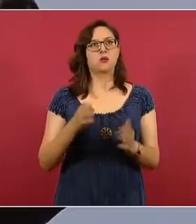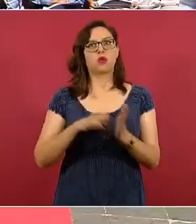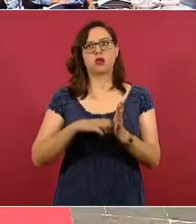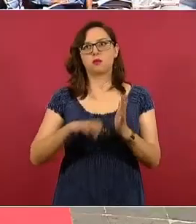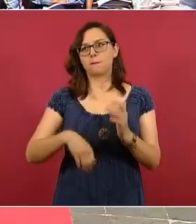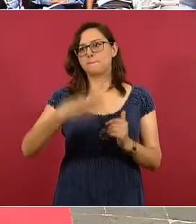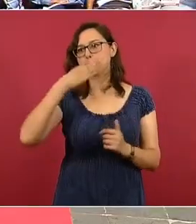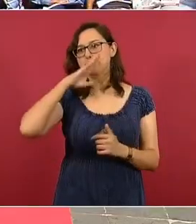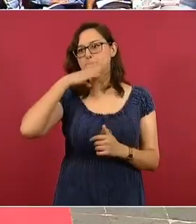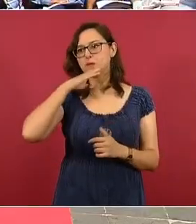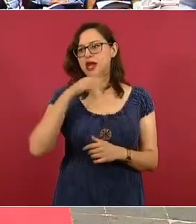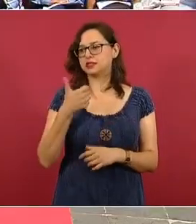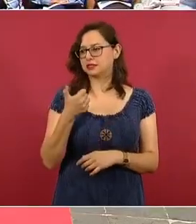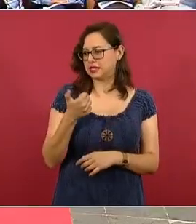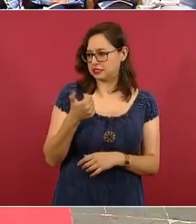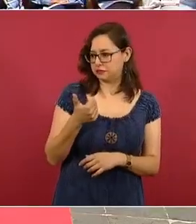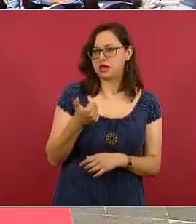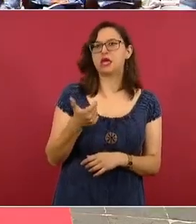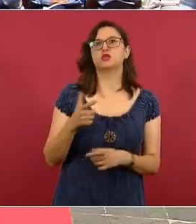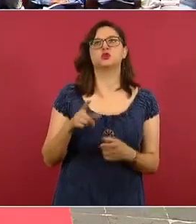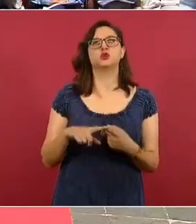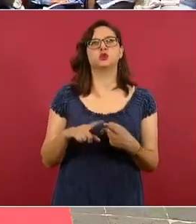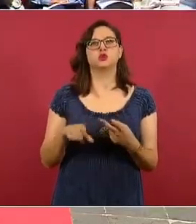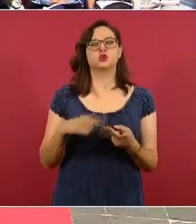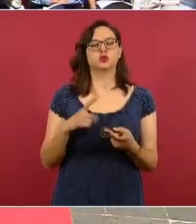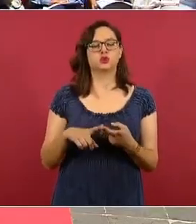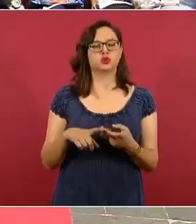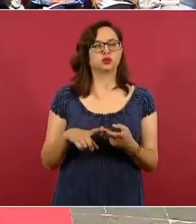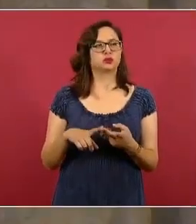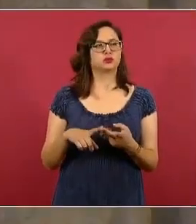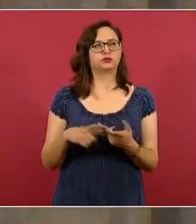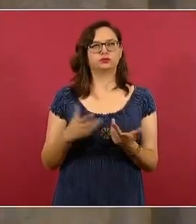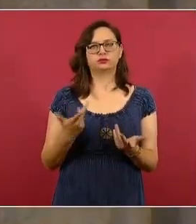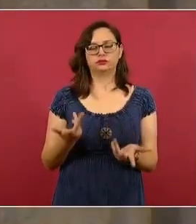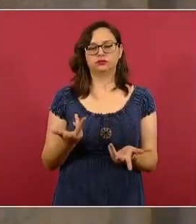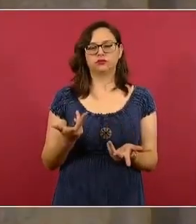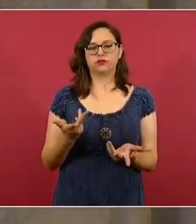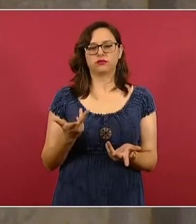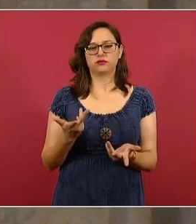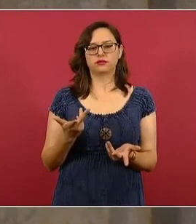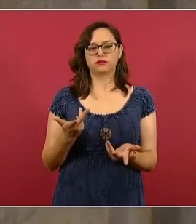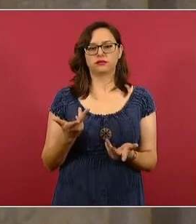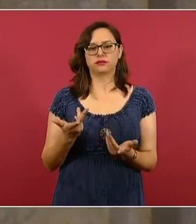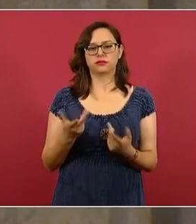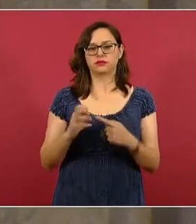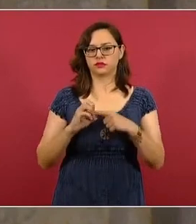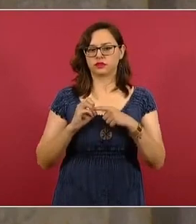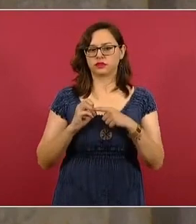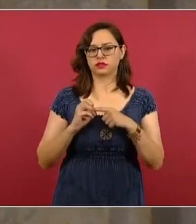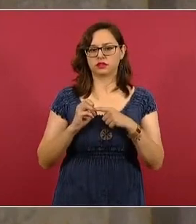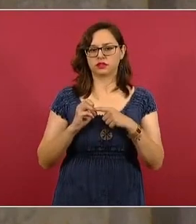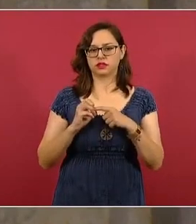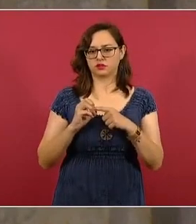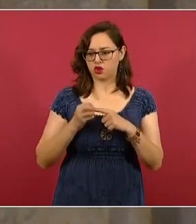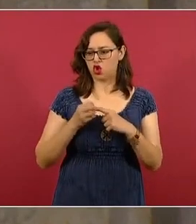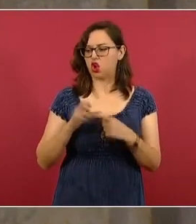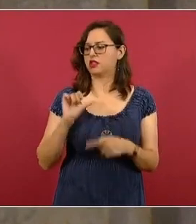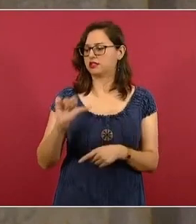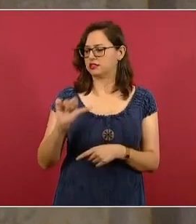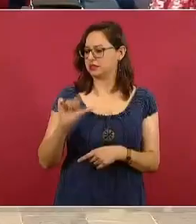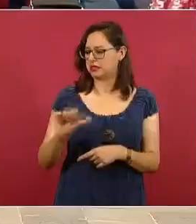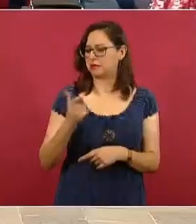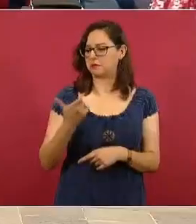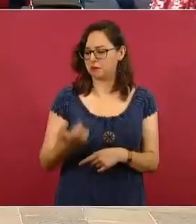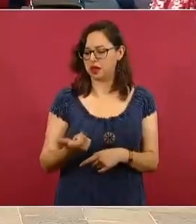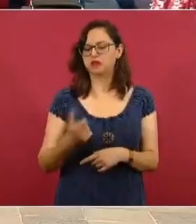maíz y un poco más de 16 pesos el kilo de frijol, y